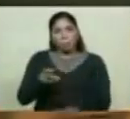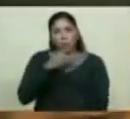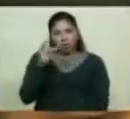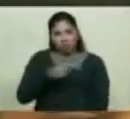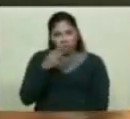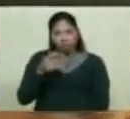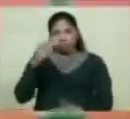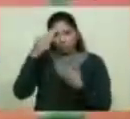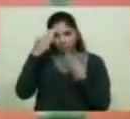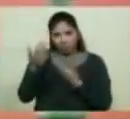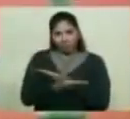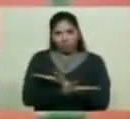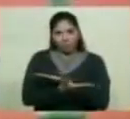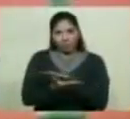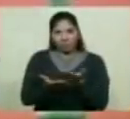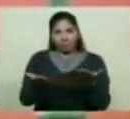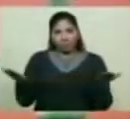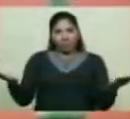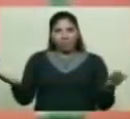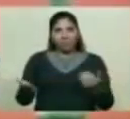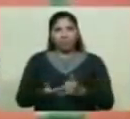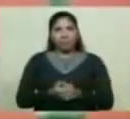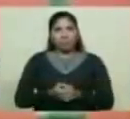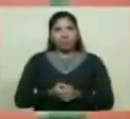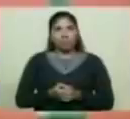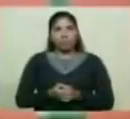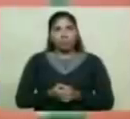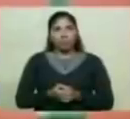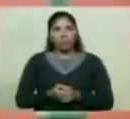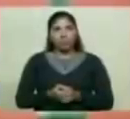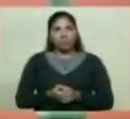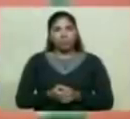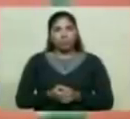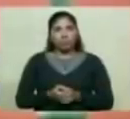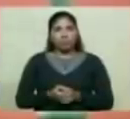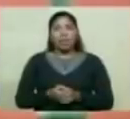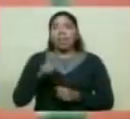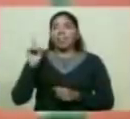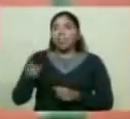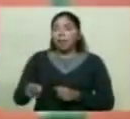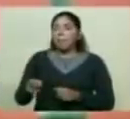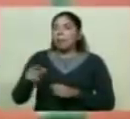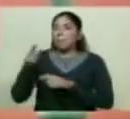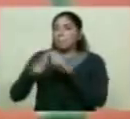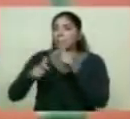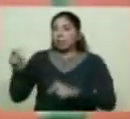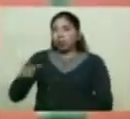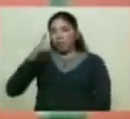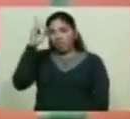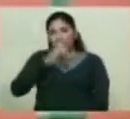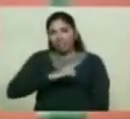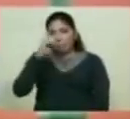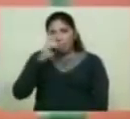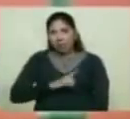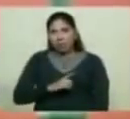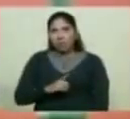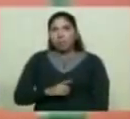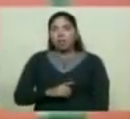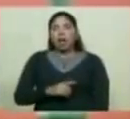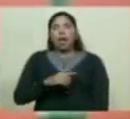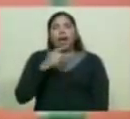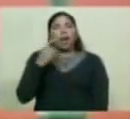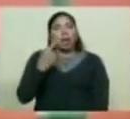quiero saludar las personas con discapacidad los constituyentes las constituyentes